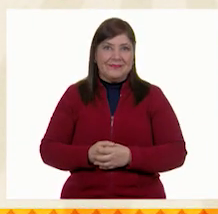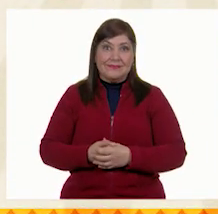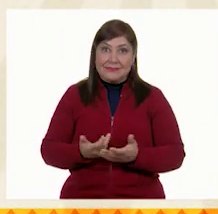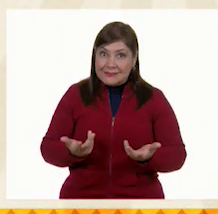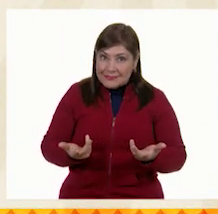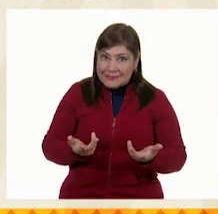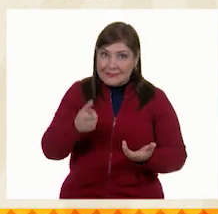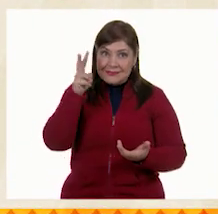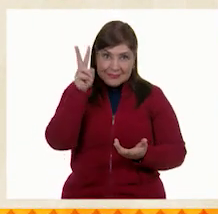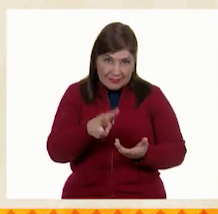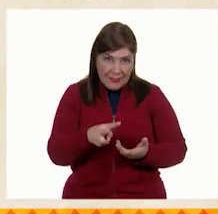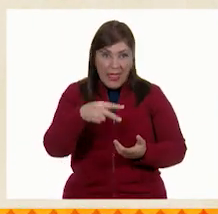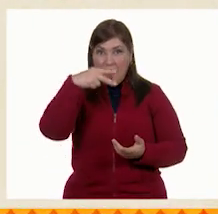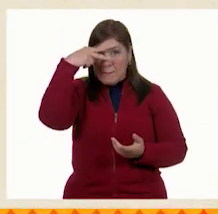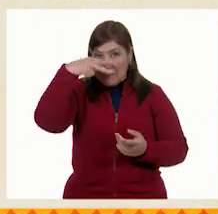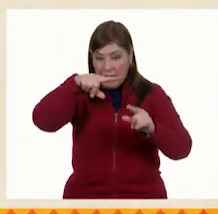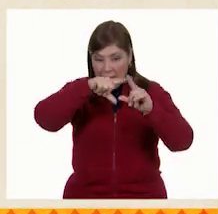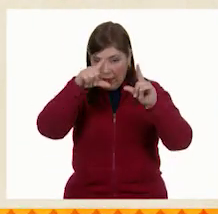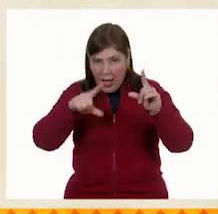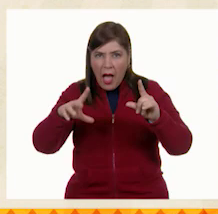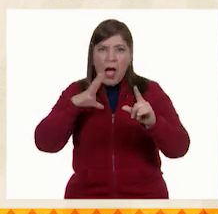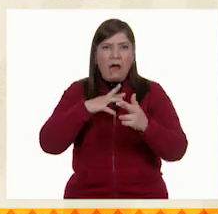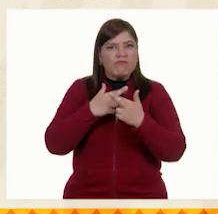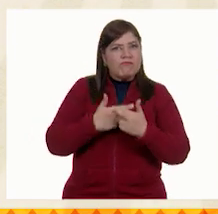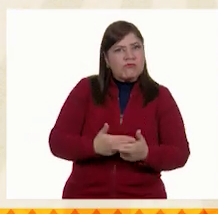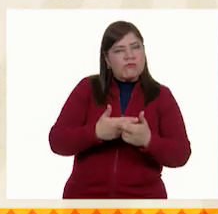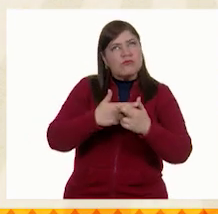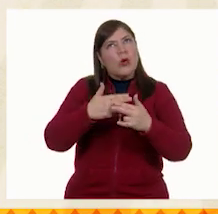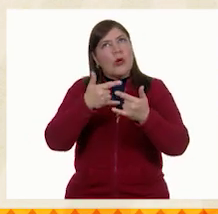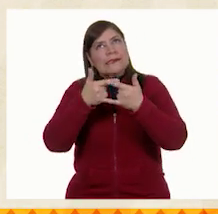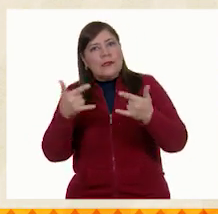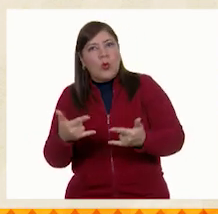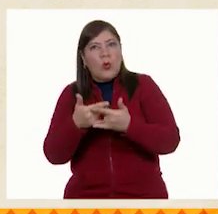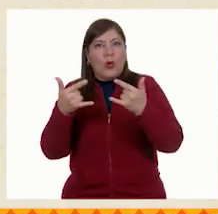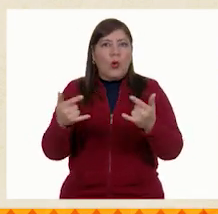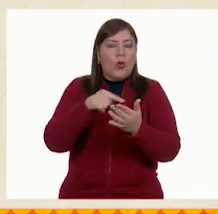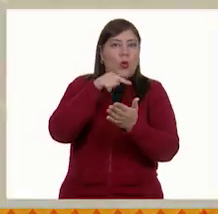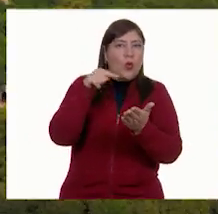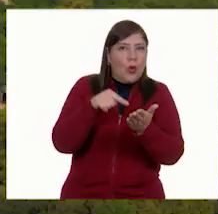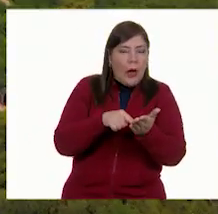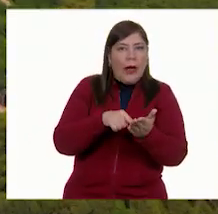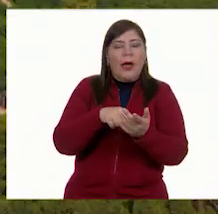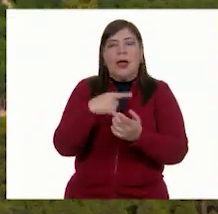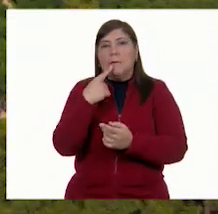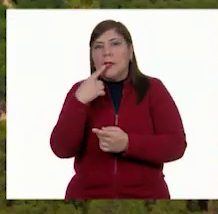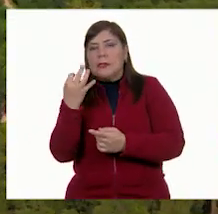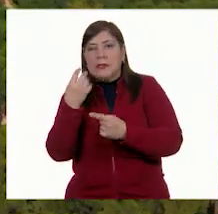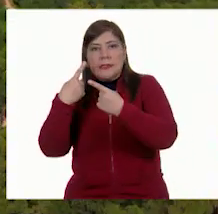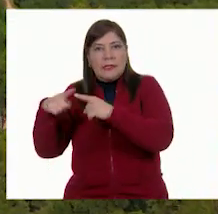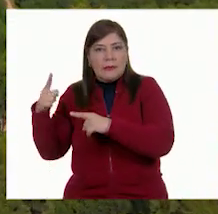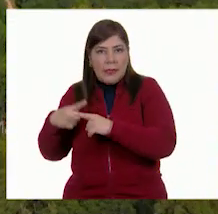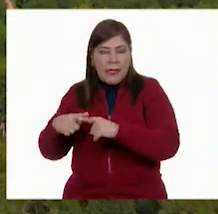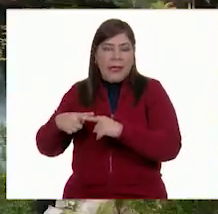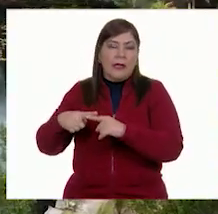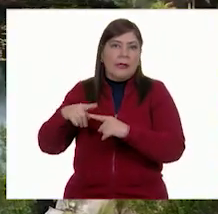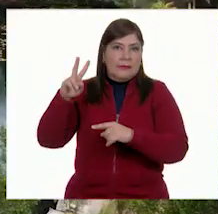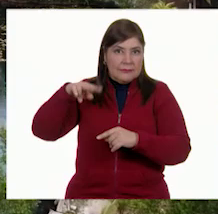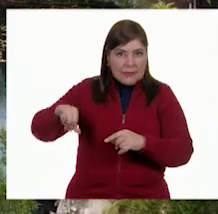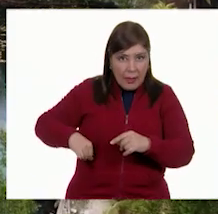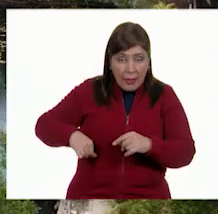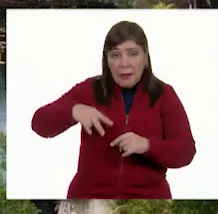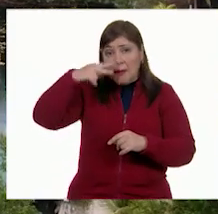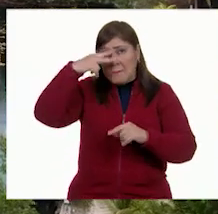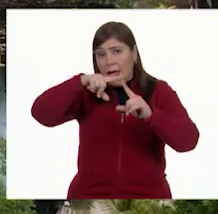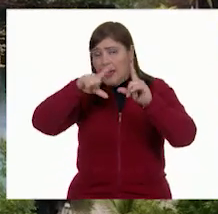¿Verdad que nuestro país está lleno de historias, lugares y sabores muy interesantes? México es maravilloso y